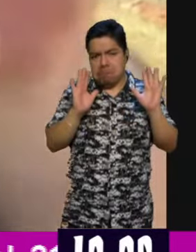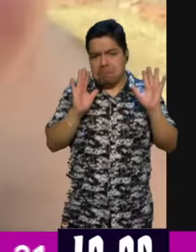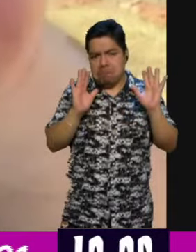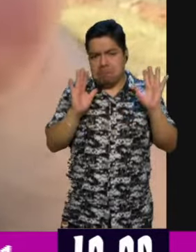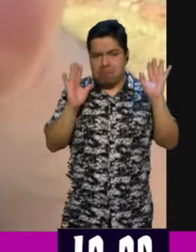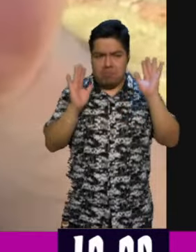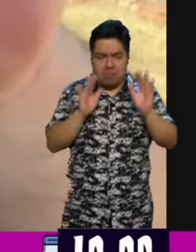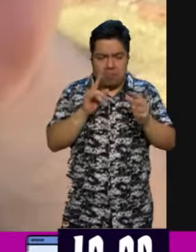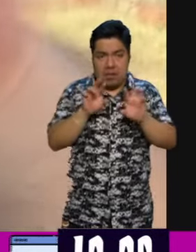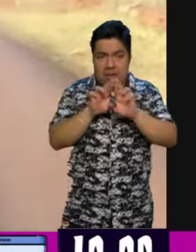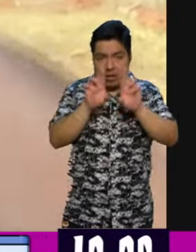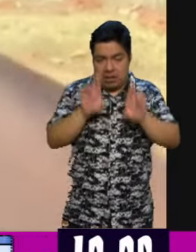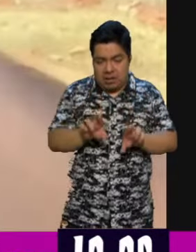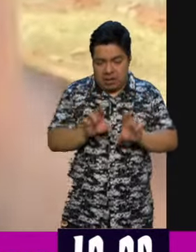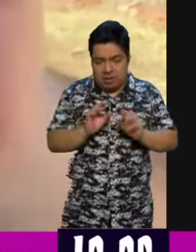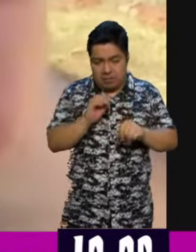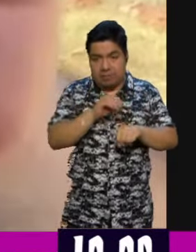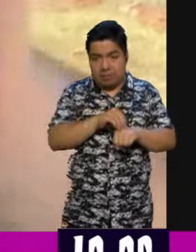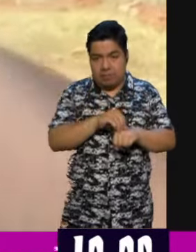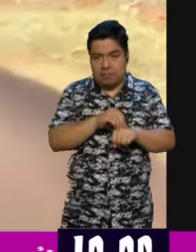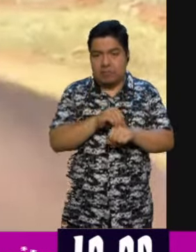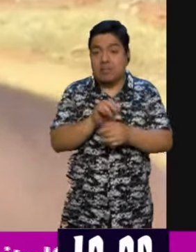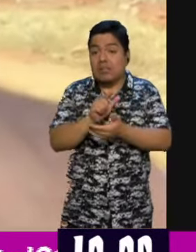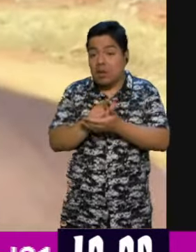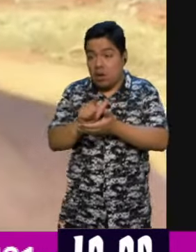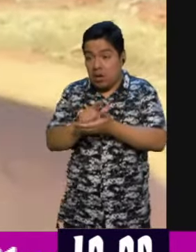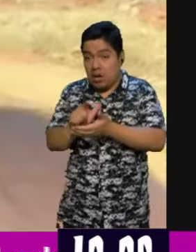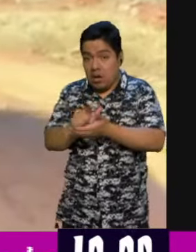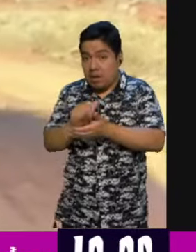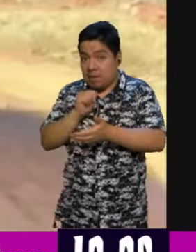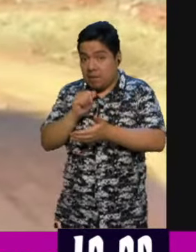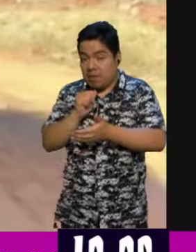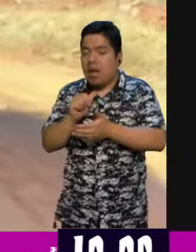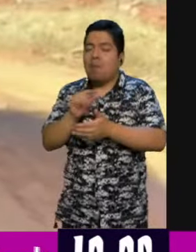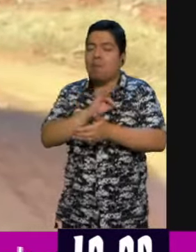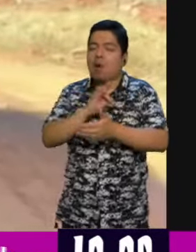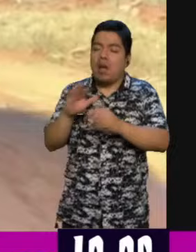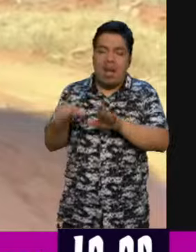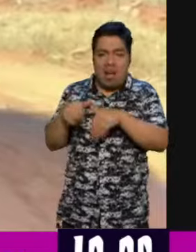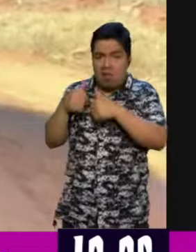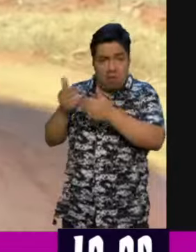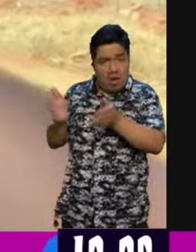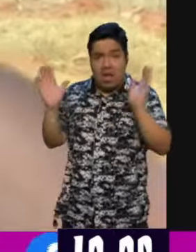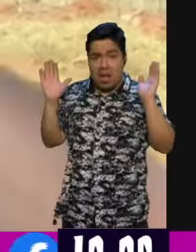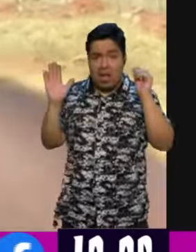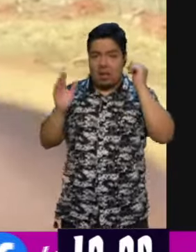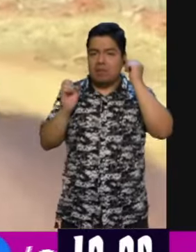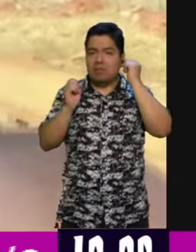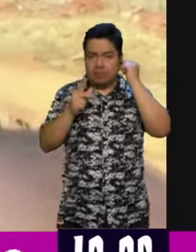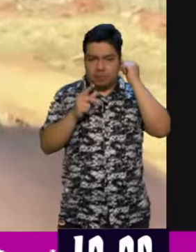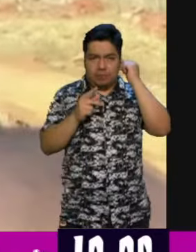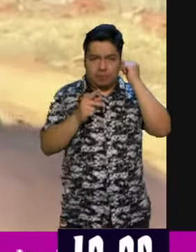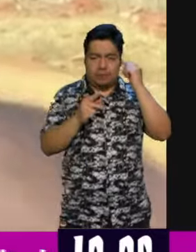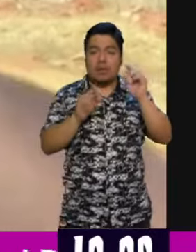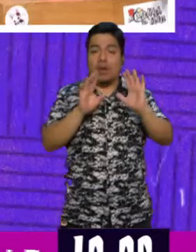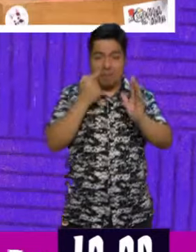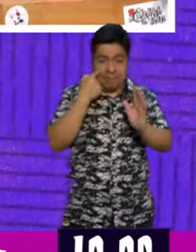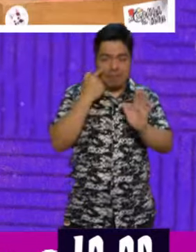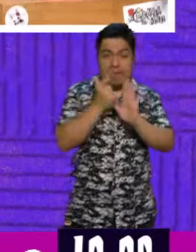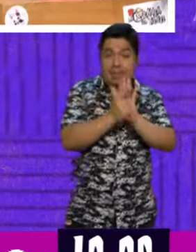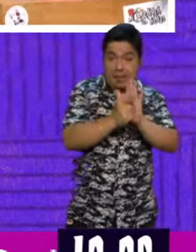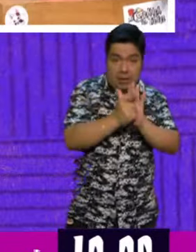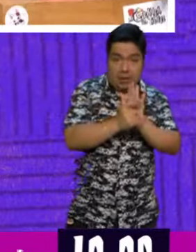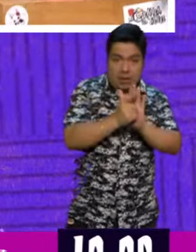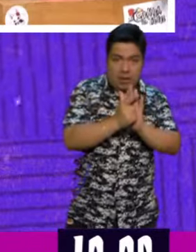va adentro del refrigerador. Si no los lavan, pueden ir perfectamente fuera del refrigerador, ¿va? Ok, pero, si los lavamos, no